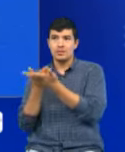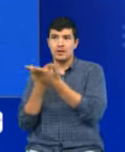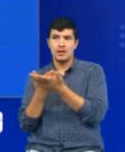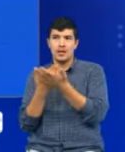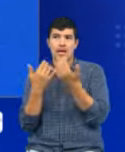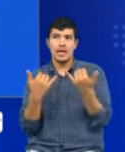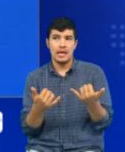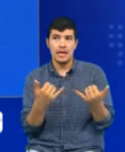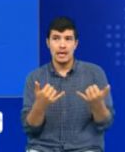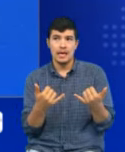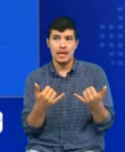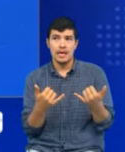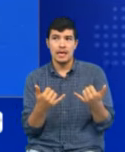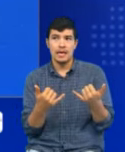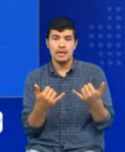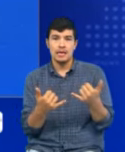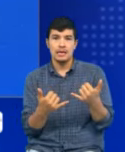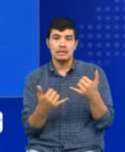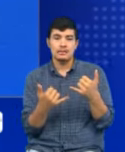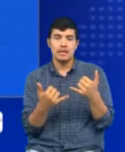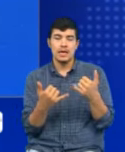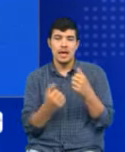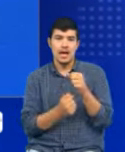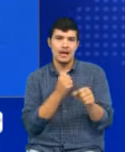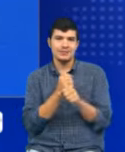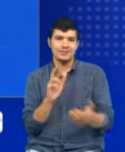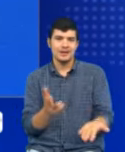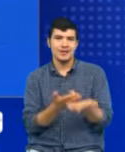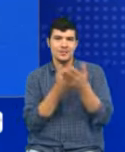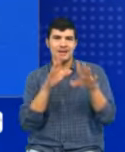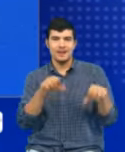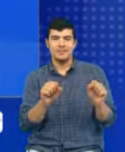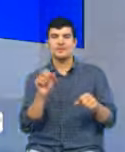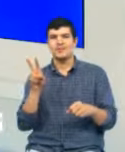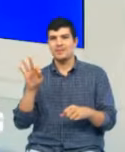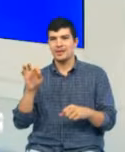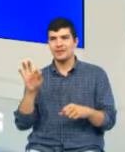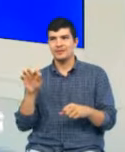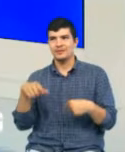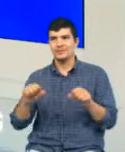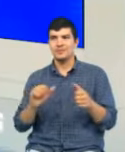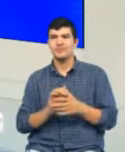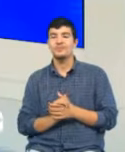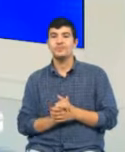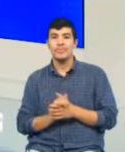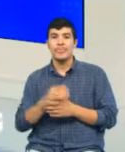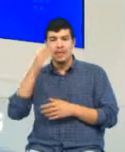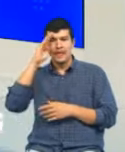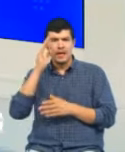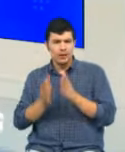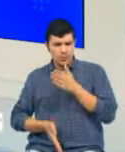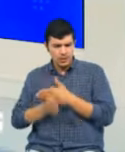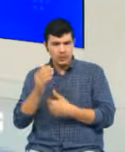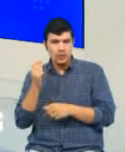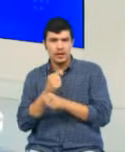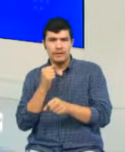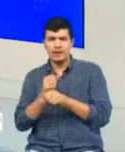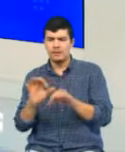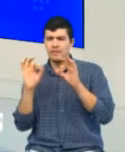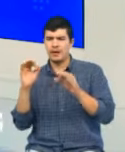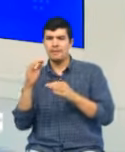efectivos los trabajos de recuperación en el 2017 con 28 motocicletas las autoridades continúan trabajando efectivamente